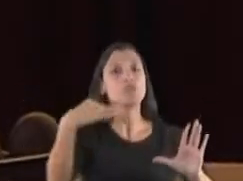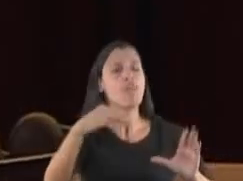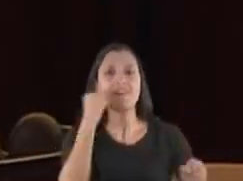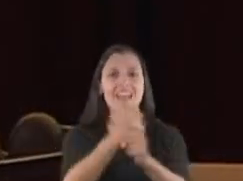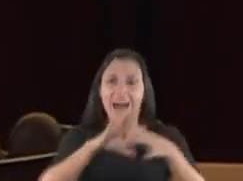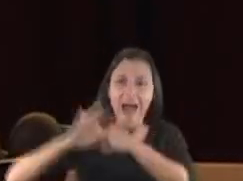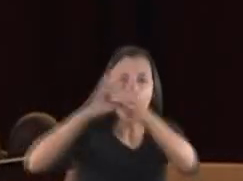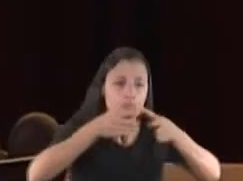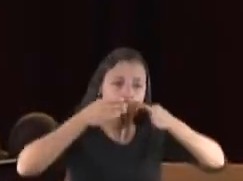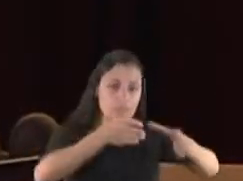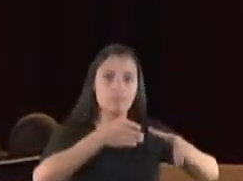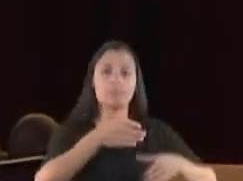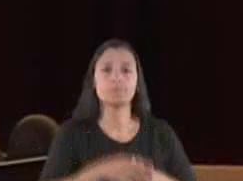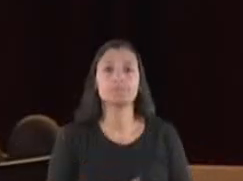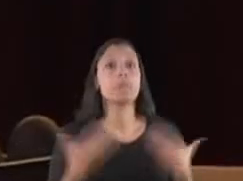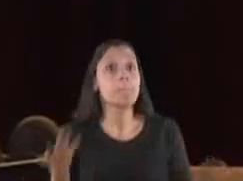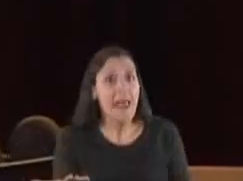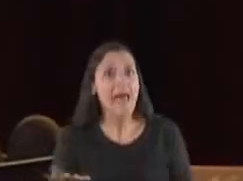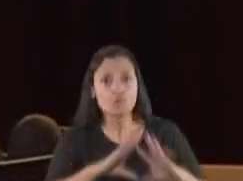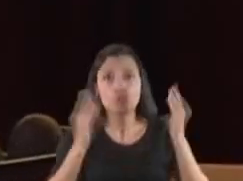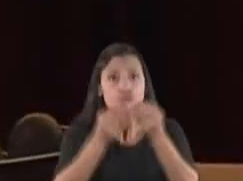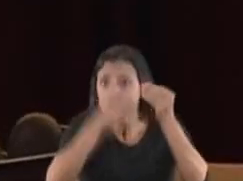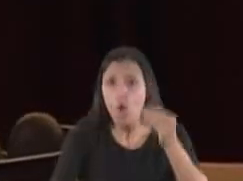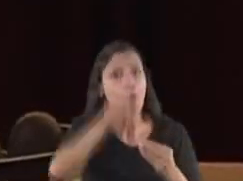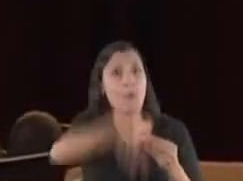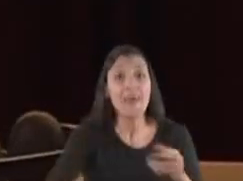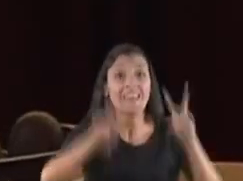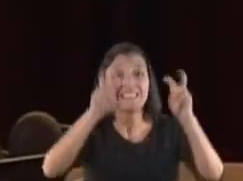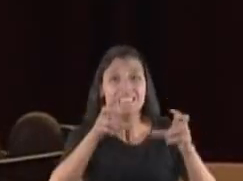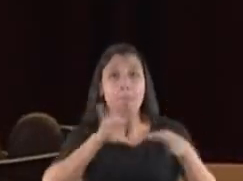trabajar. Y para eso el desarrollo del transporte,